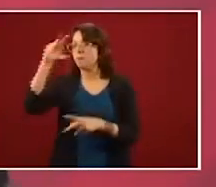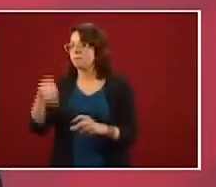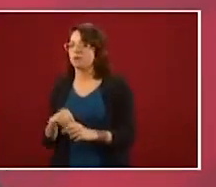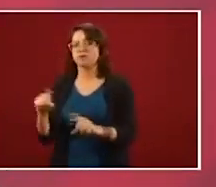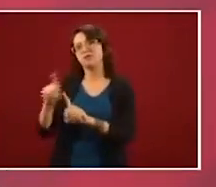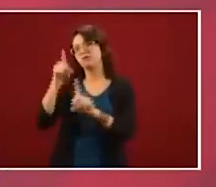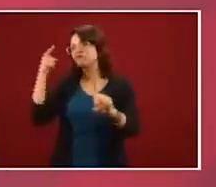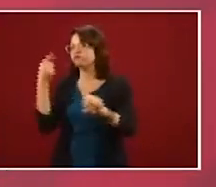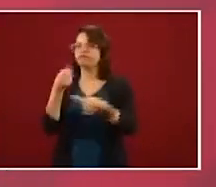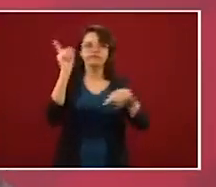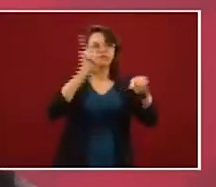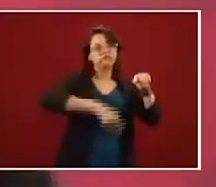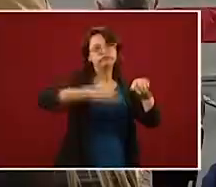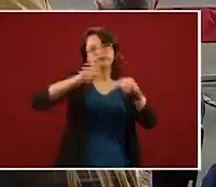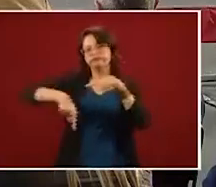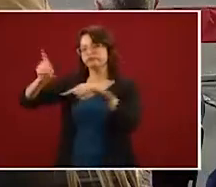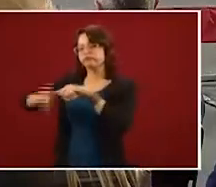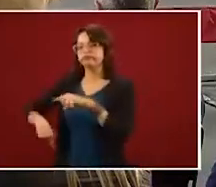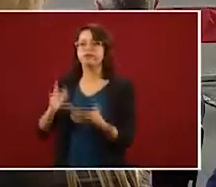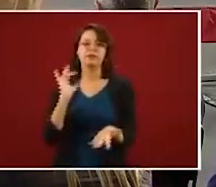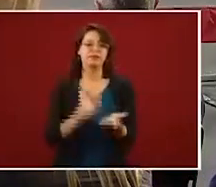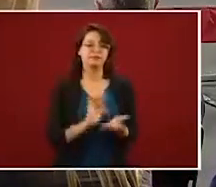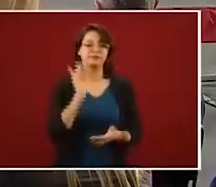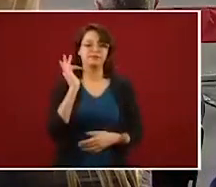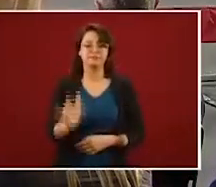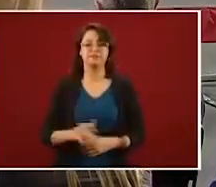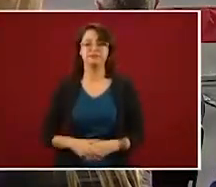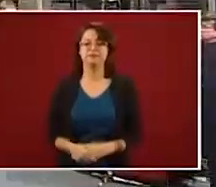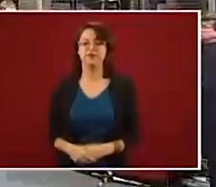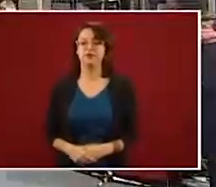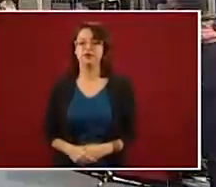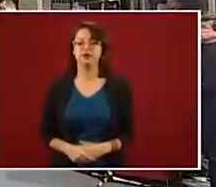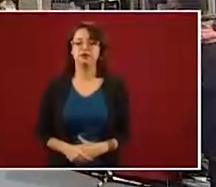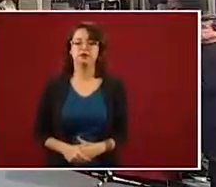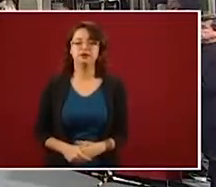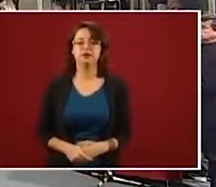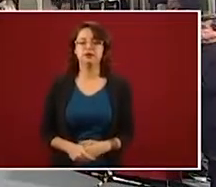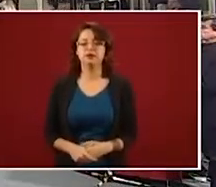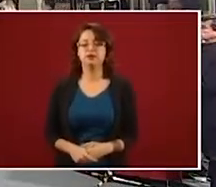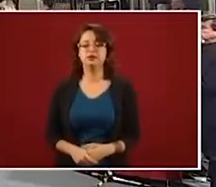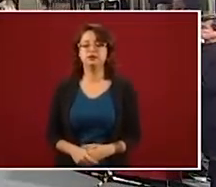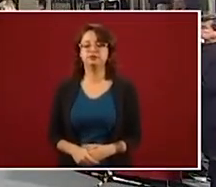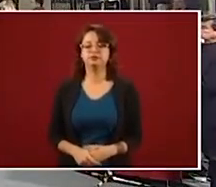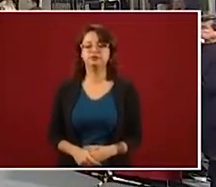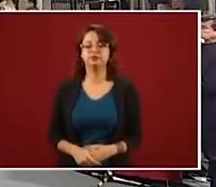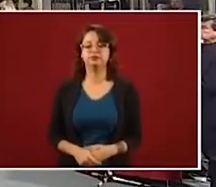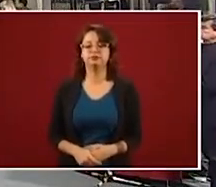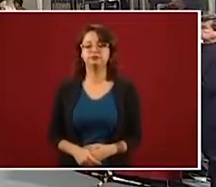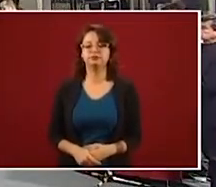corrupción estructural de la corrupción. Gracias. Bueno.